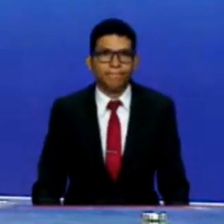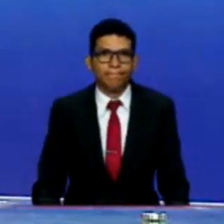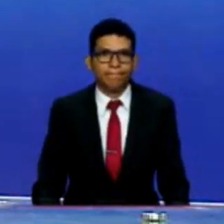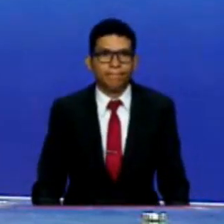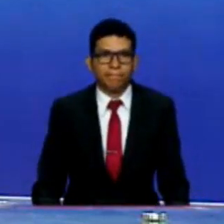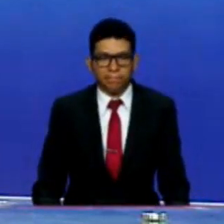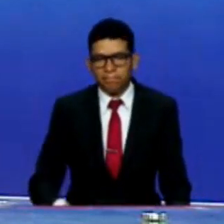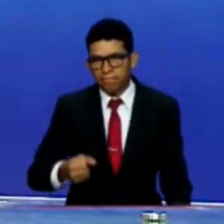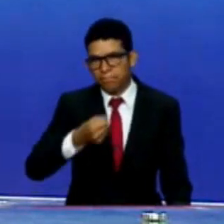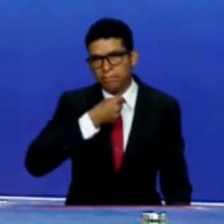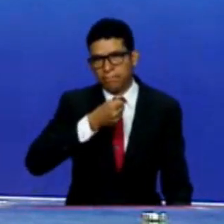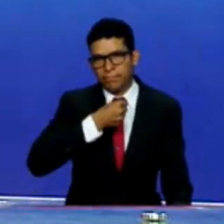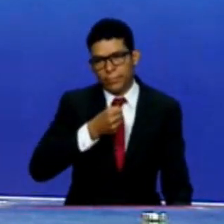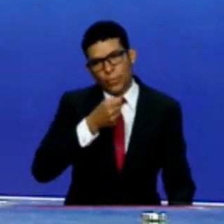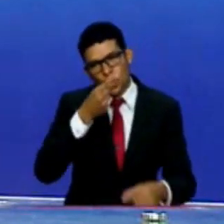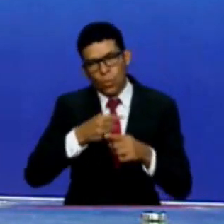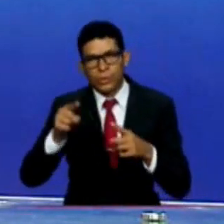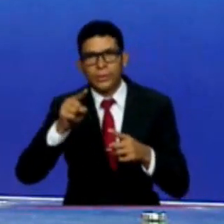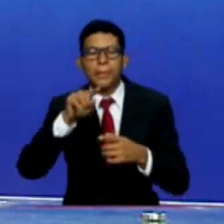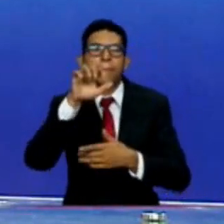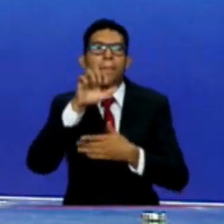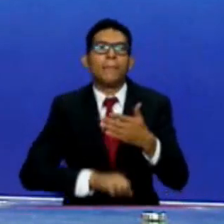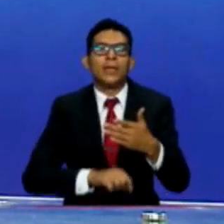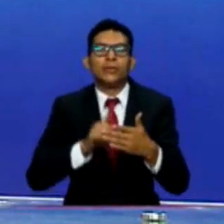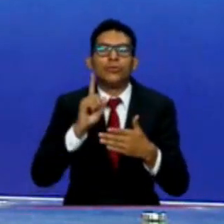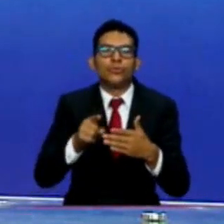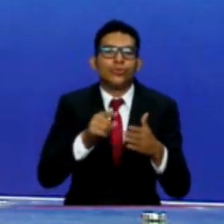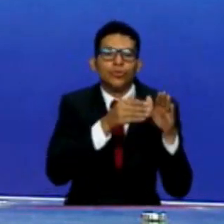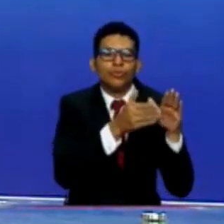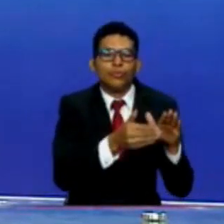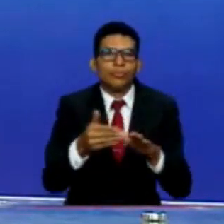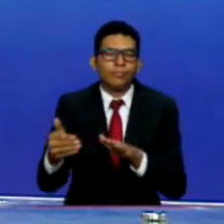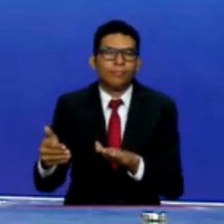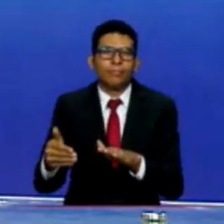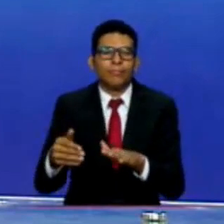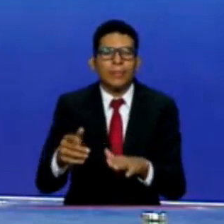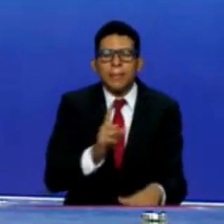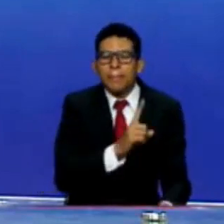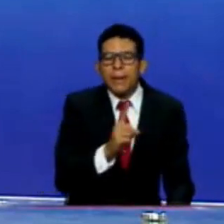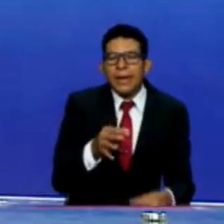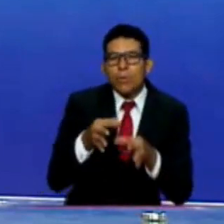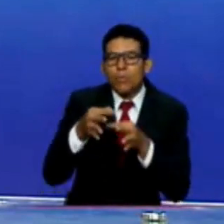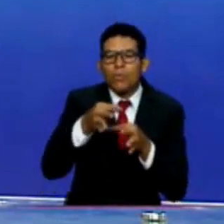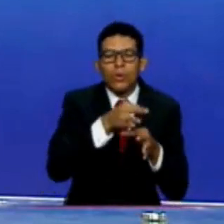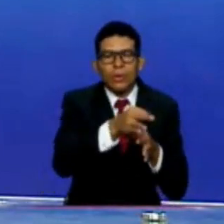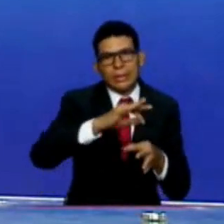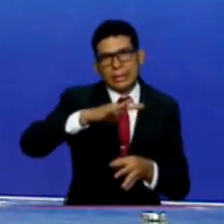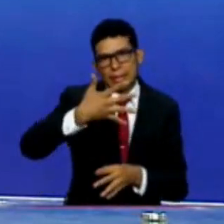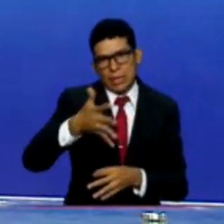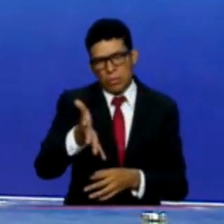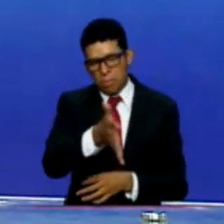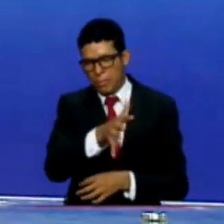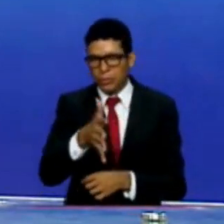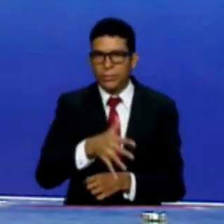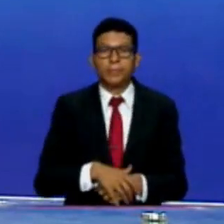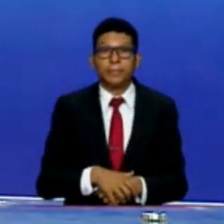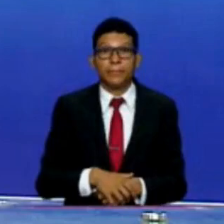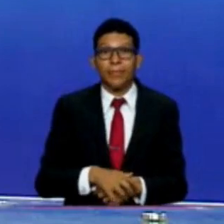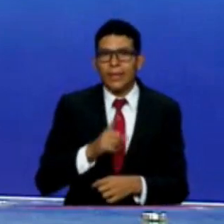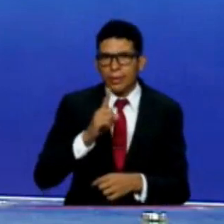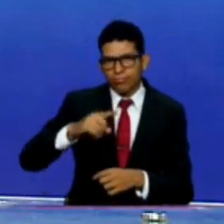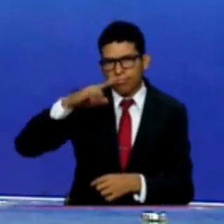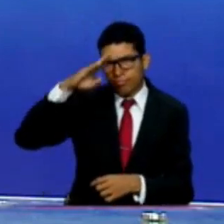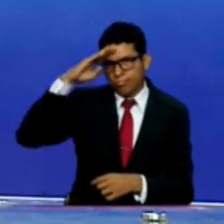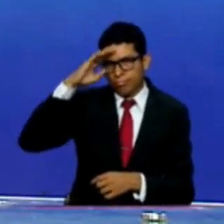Entre otras noticias, una reducción significativa en los homicidios se han registrado en cerca de 5 municipios del Valle del Cauca, en medio de las operaciones